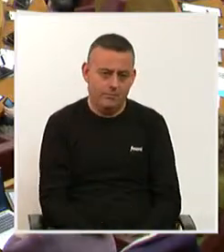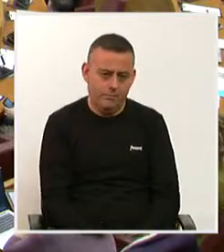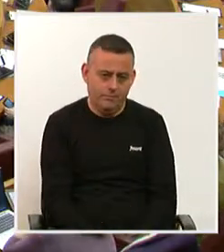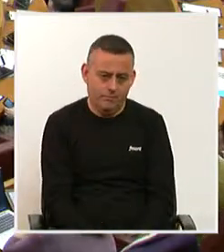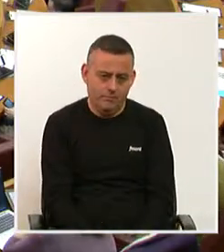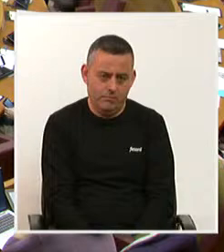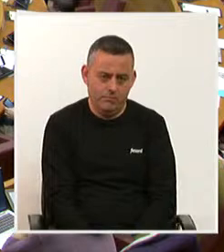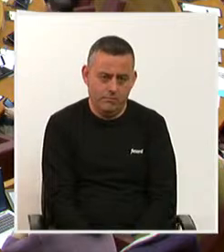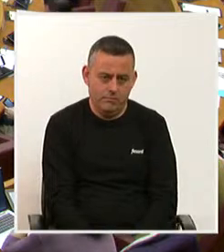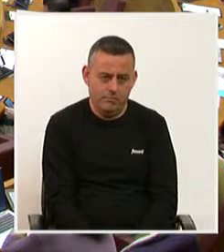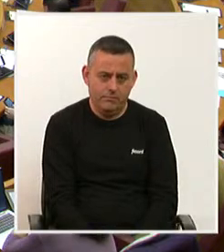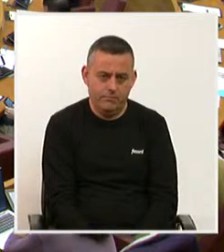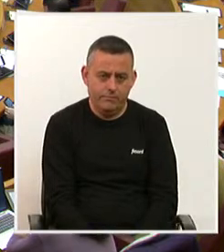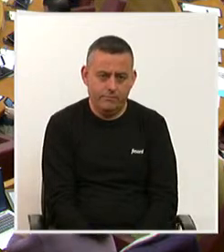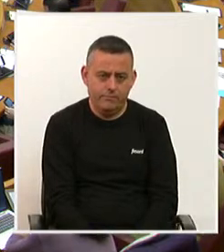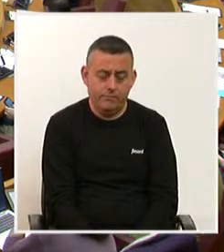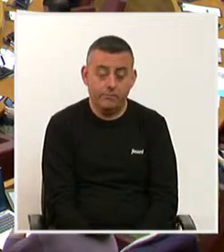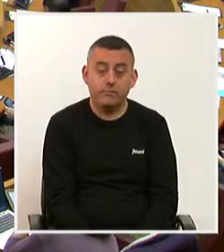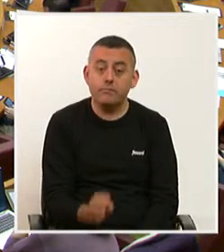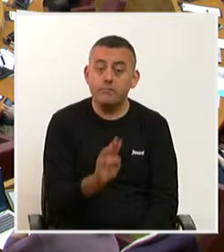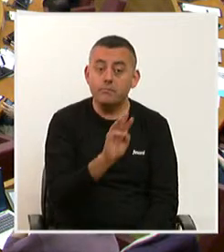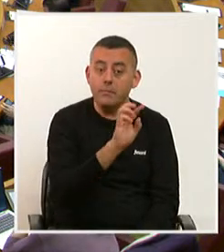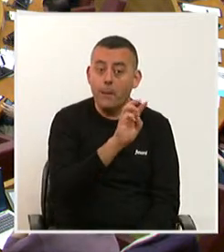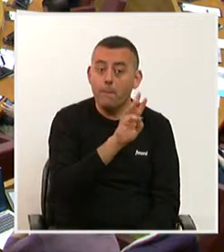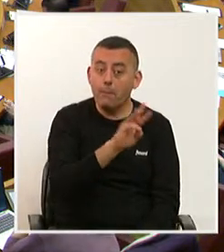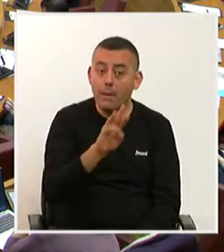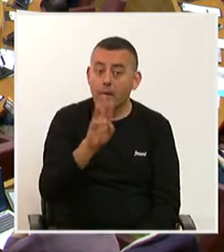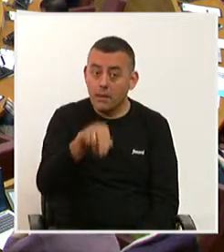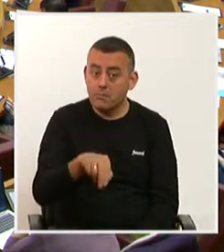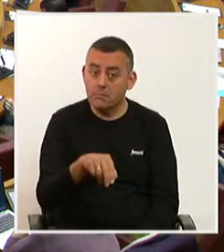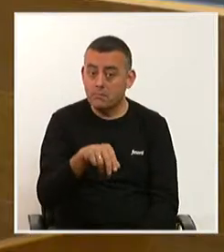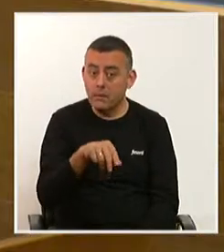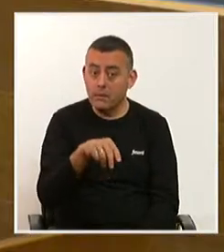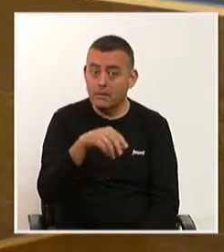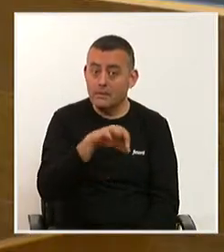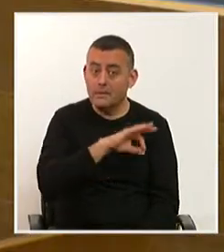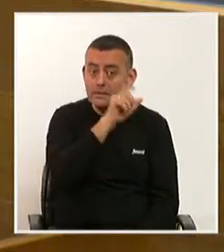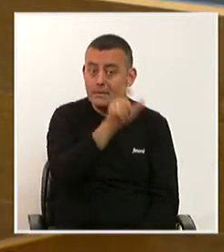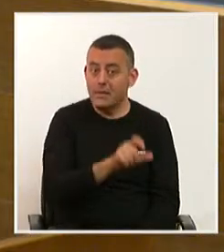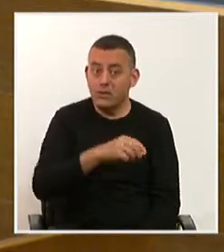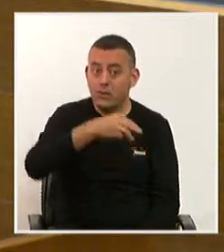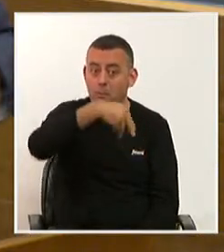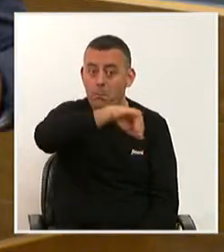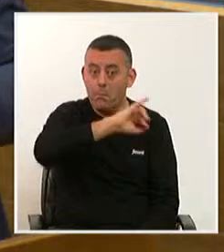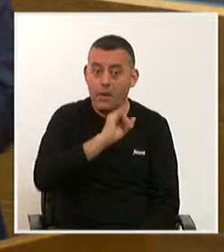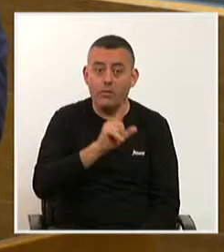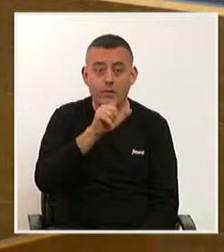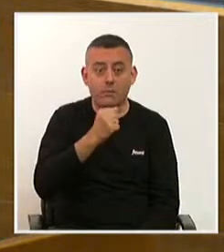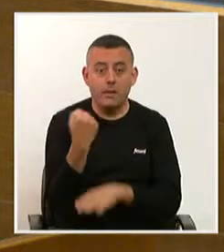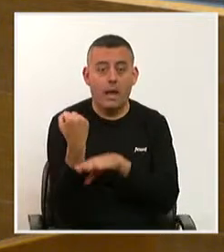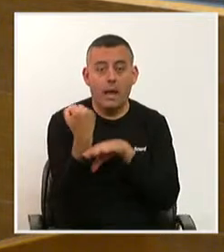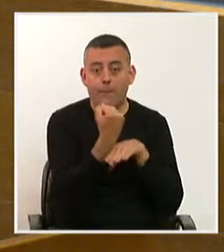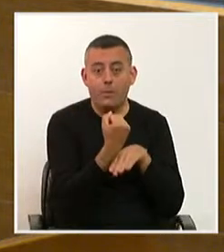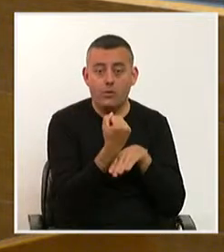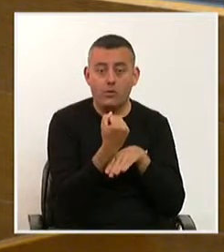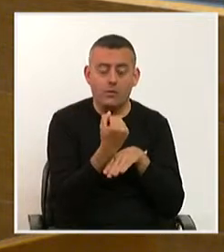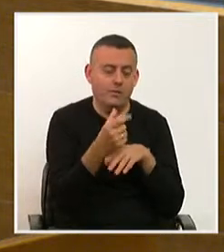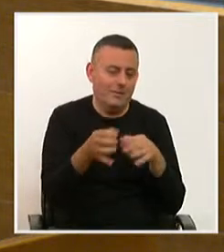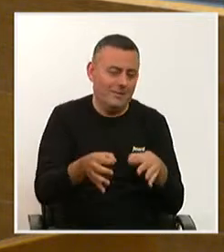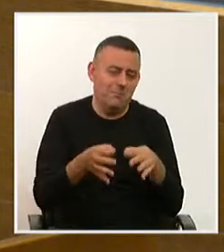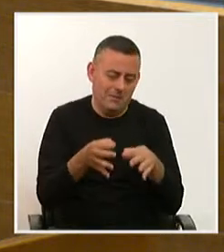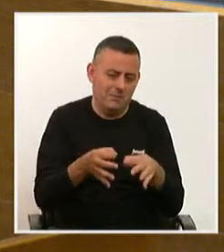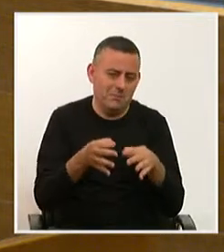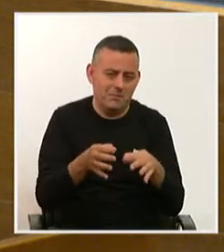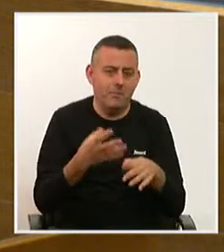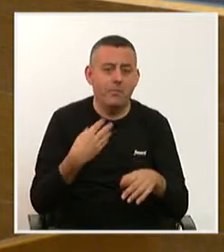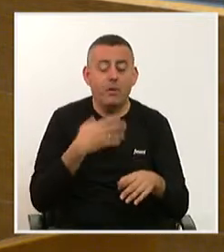juego y el partido popular y el señor mazón con el apoyo habitual ayer veíamos que la sesión de